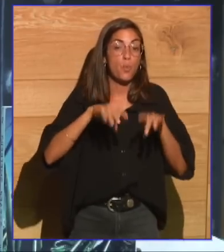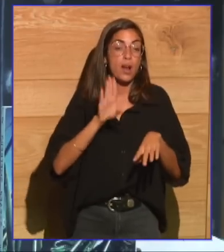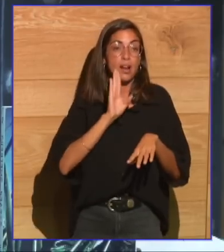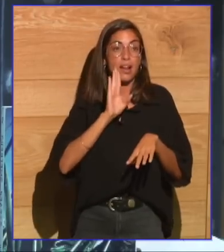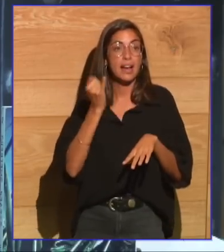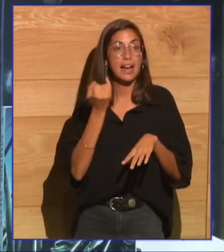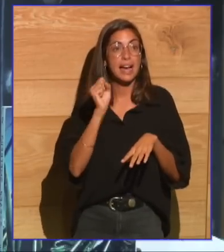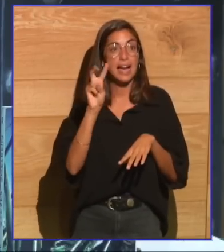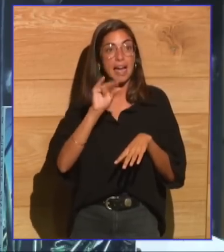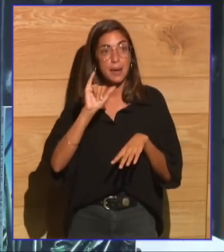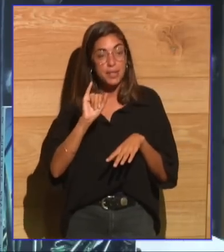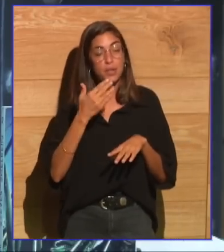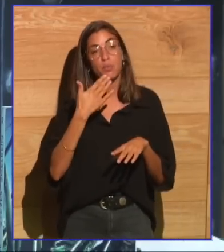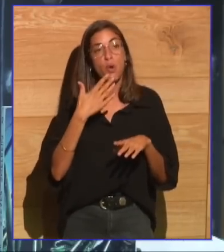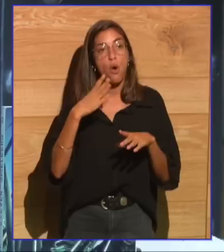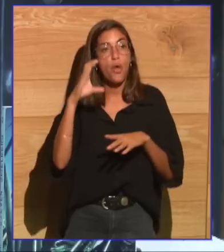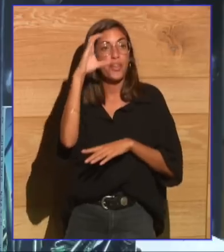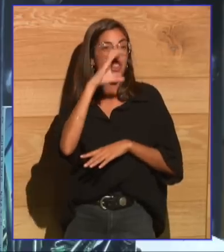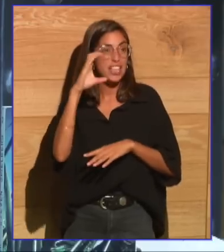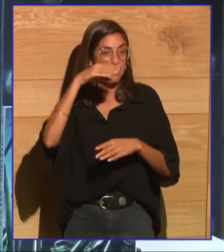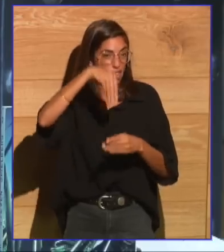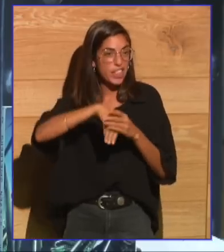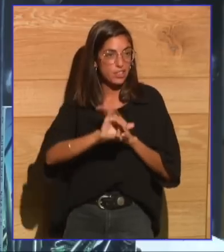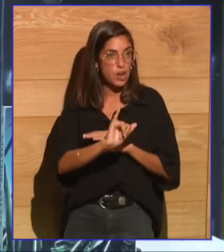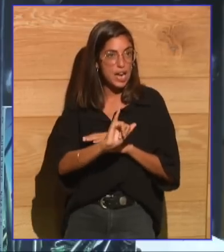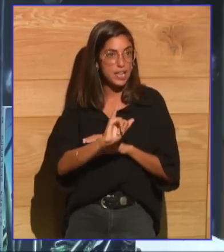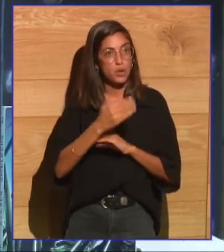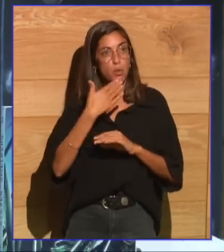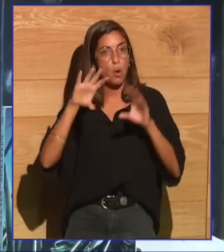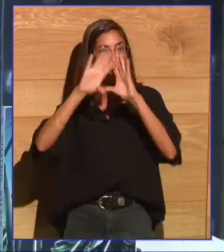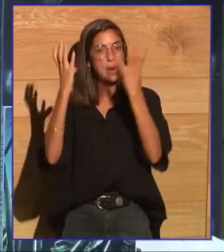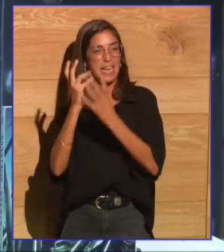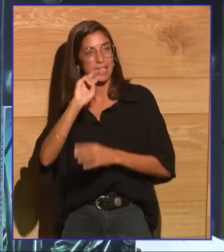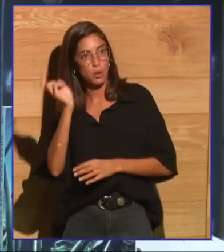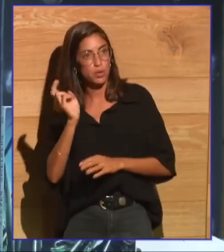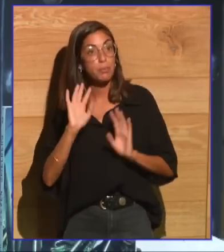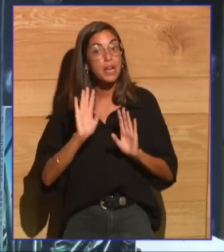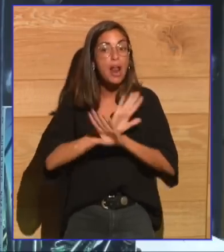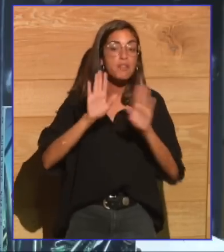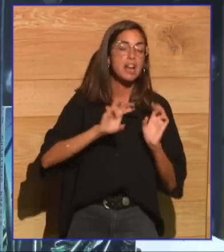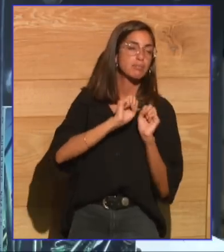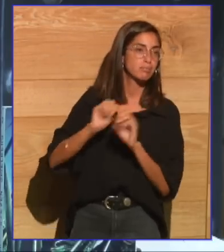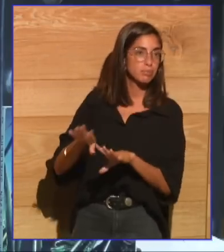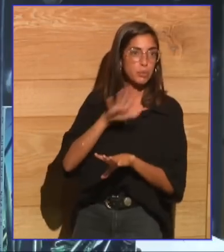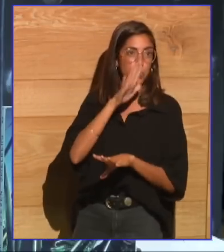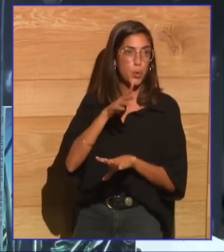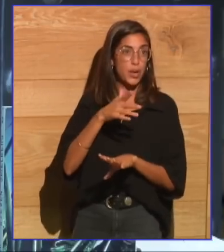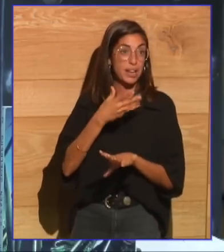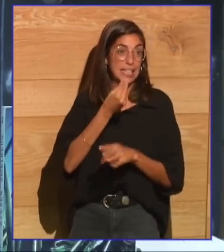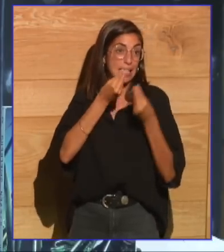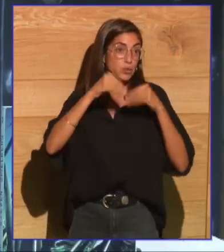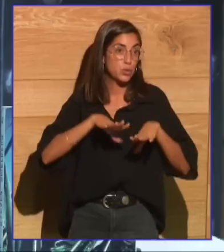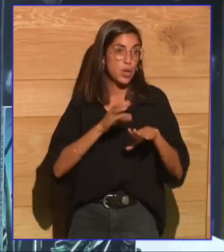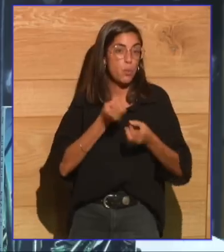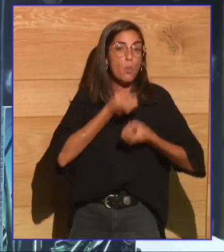tomando muestras en otro planeta pero enseguida renunciaron a eso porque ya se cuenta de una forma muy